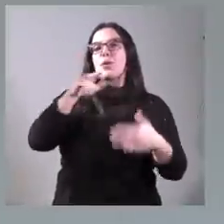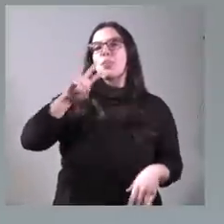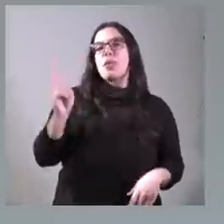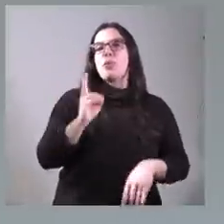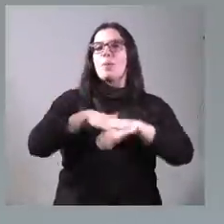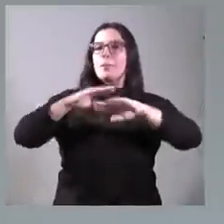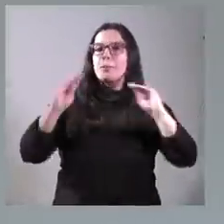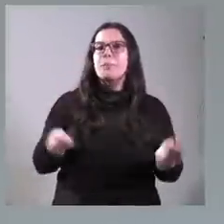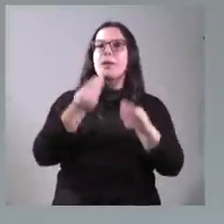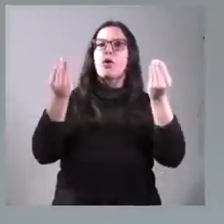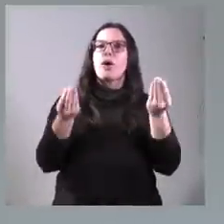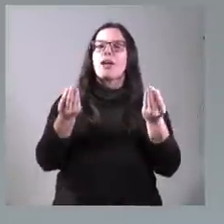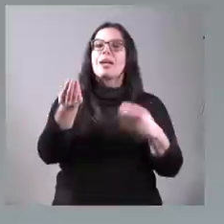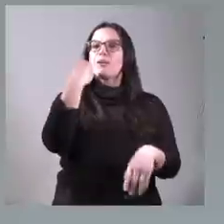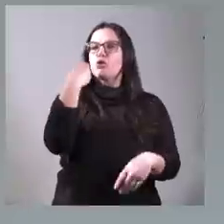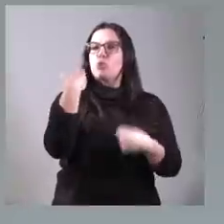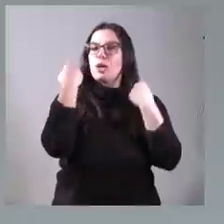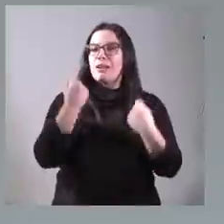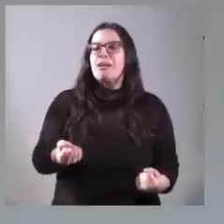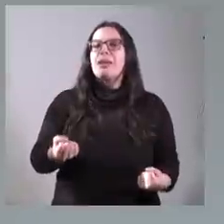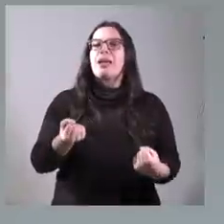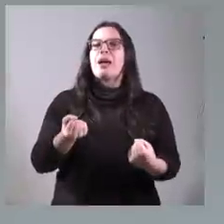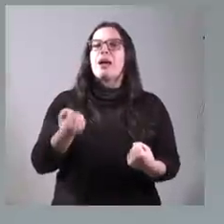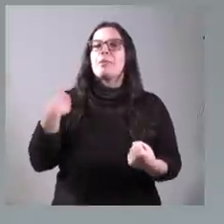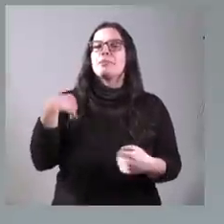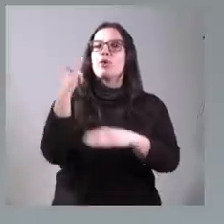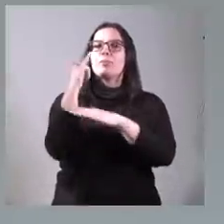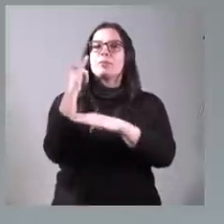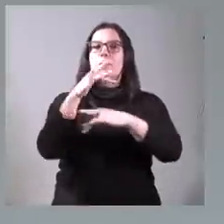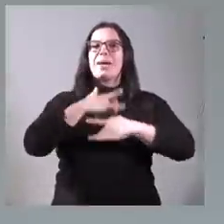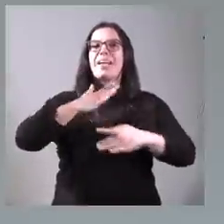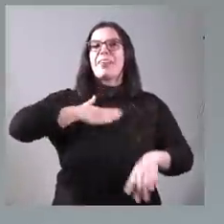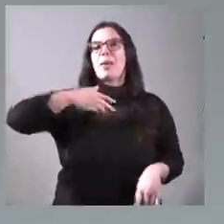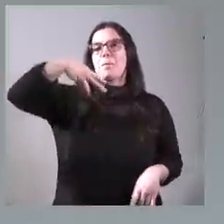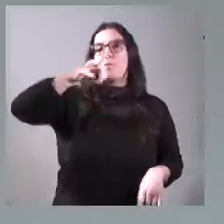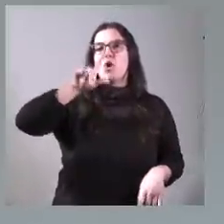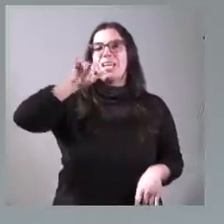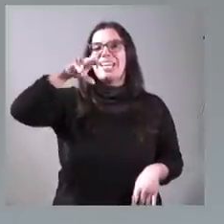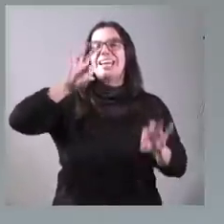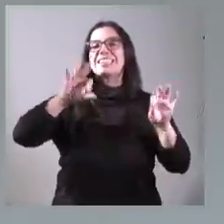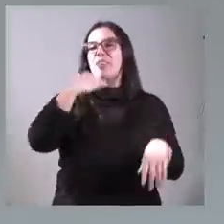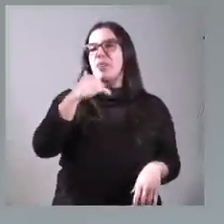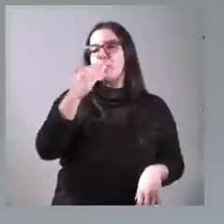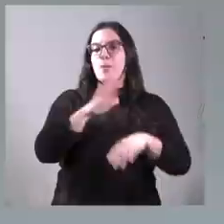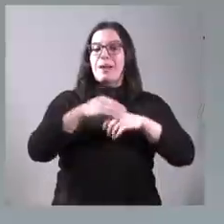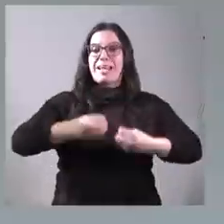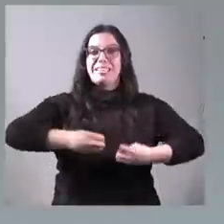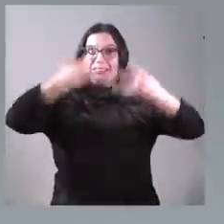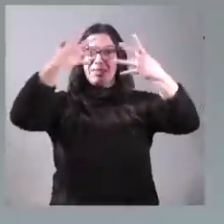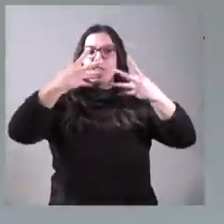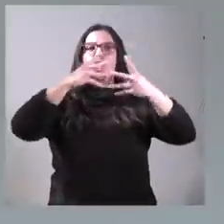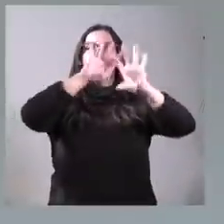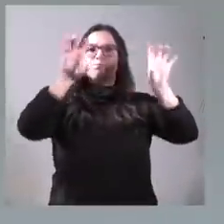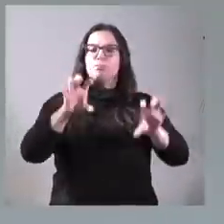la mejora del consumo energético en el ies María de Molina Zamora se trata de mejorar las instalaciones la creación